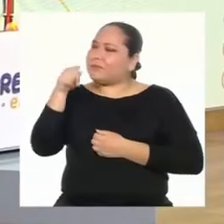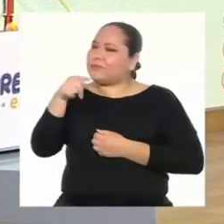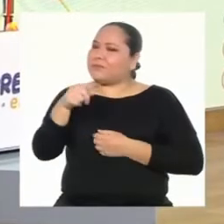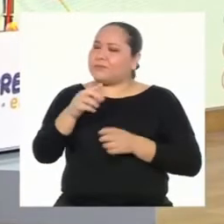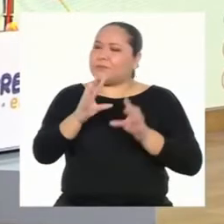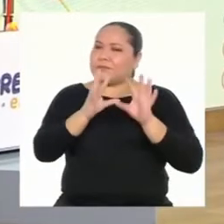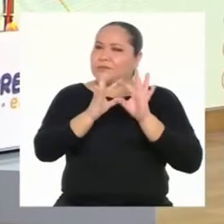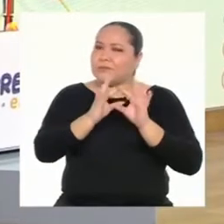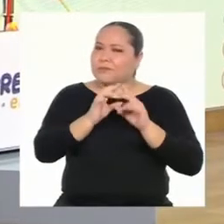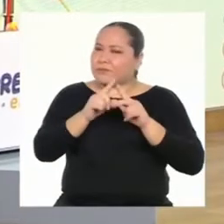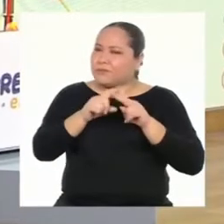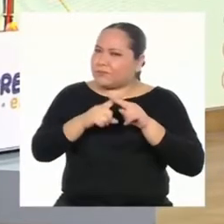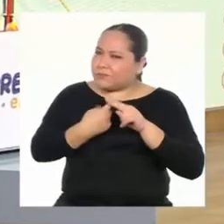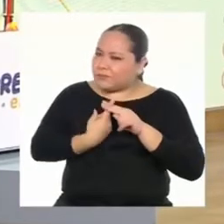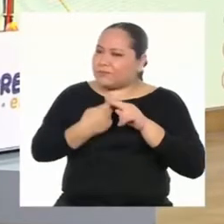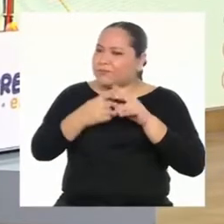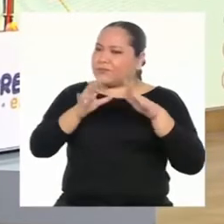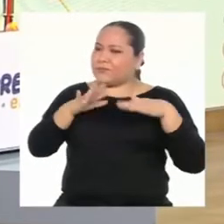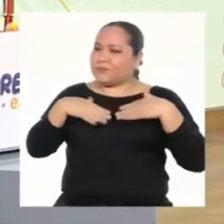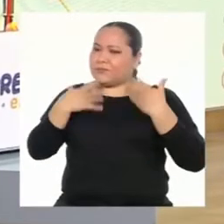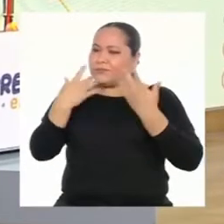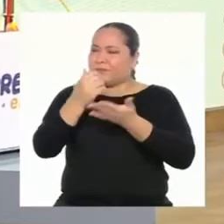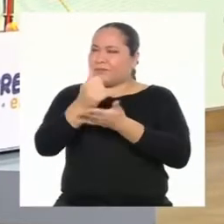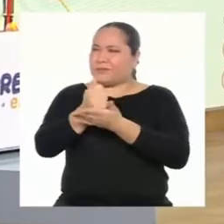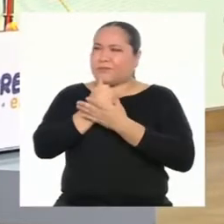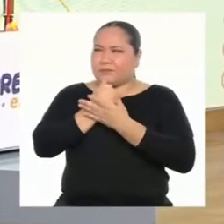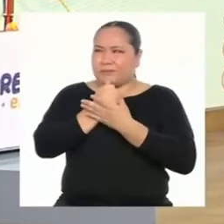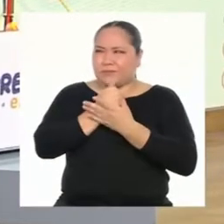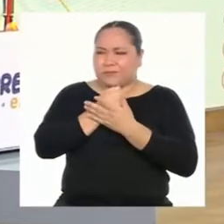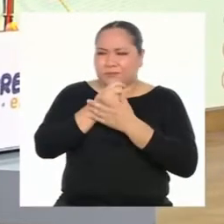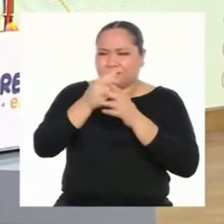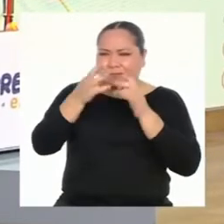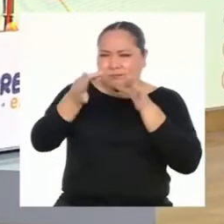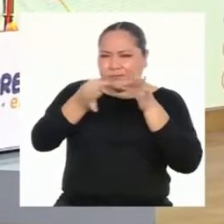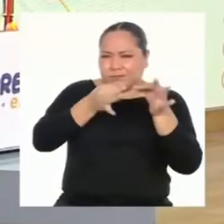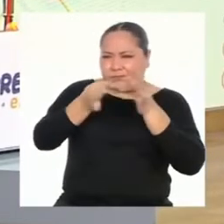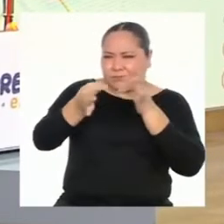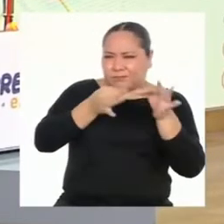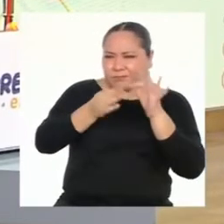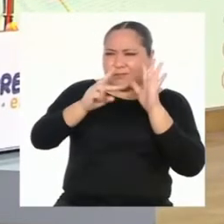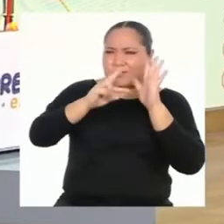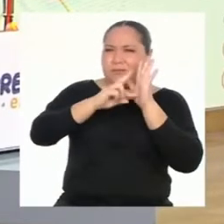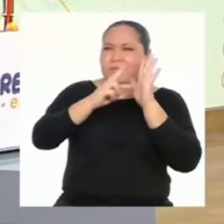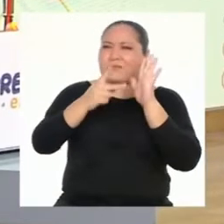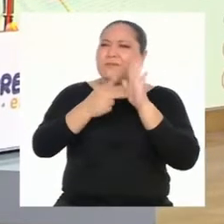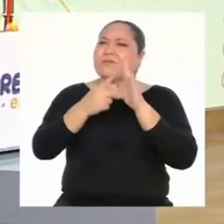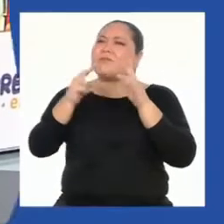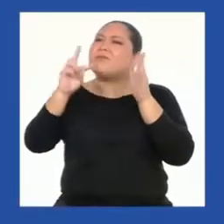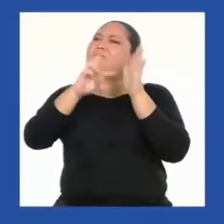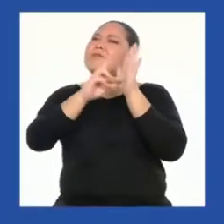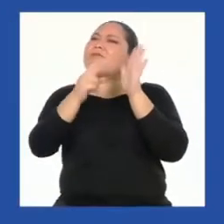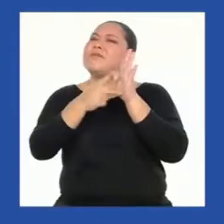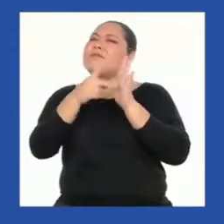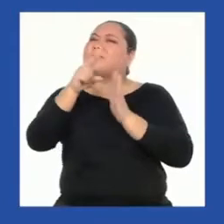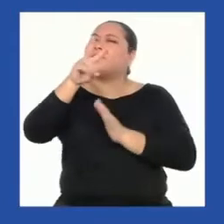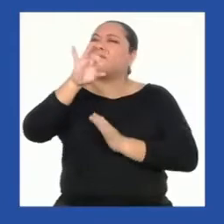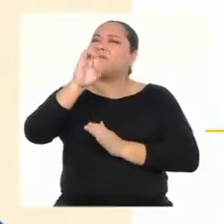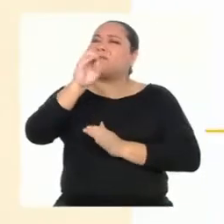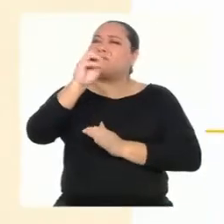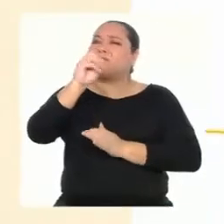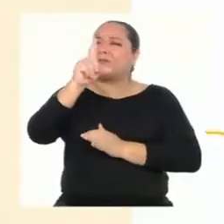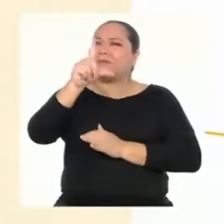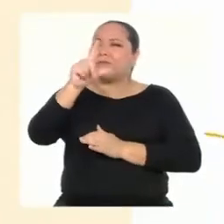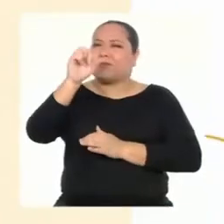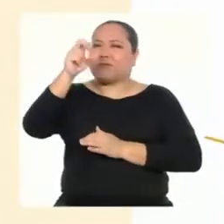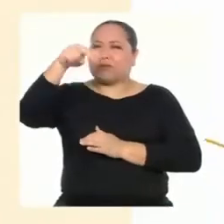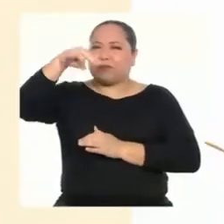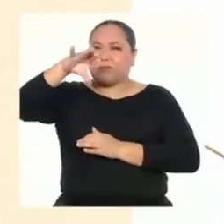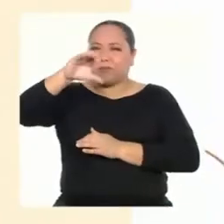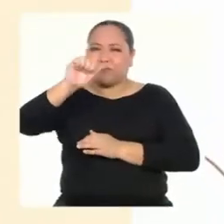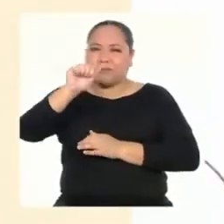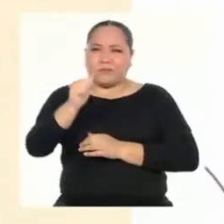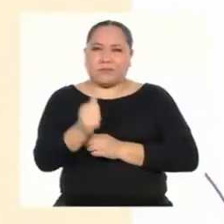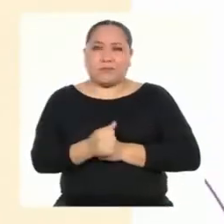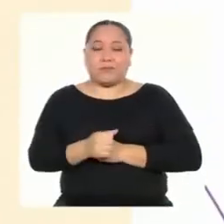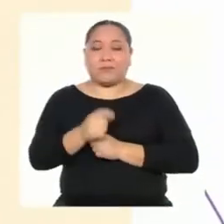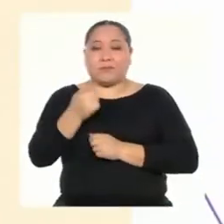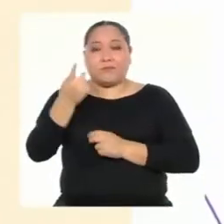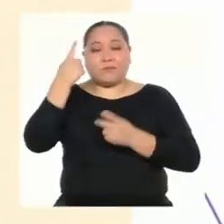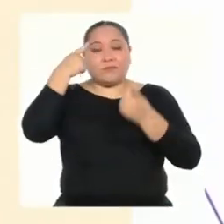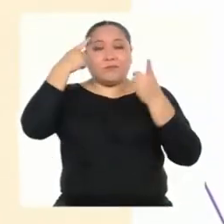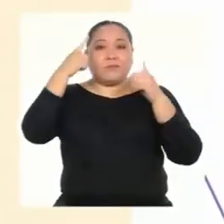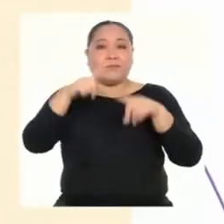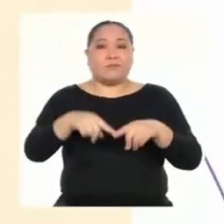para comenzar, ¿nos podría ayudar a definir exactamente qué es la violencia? De acuerdo